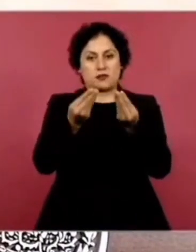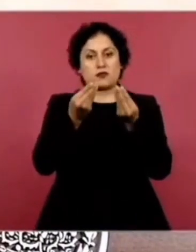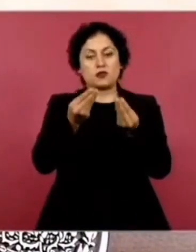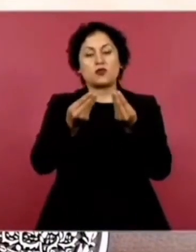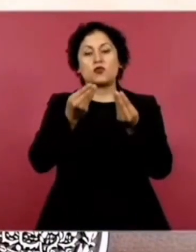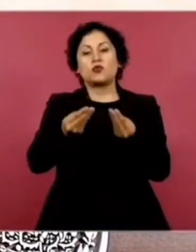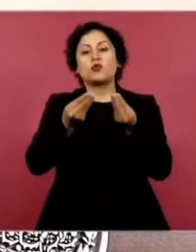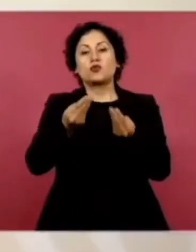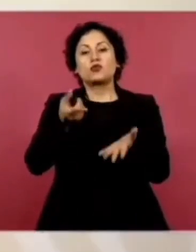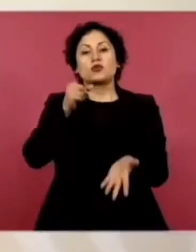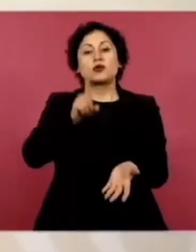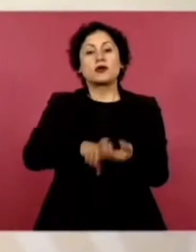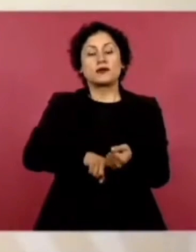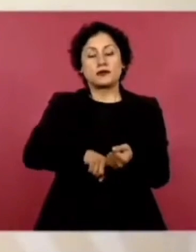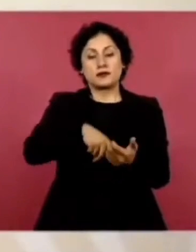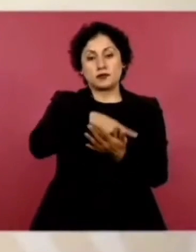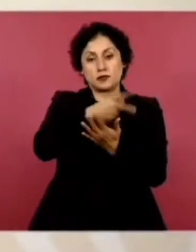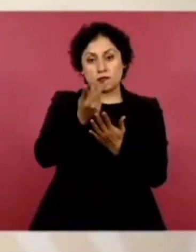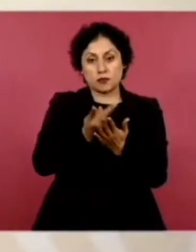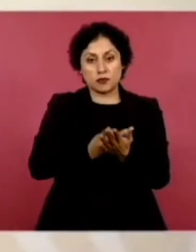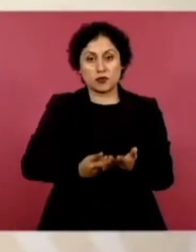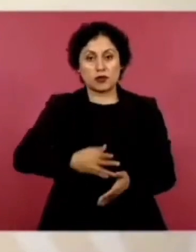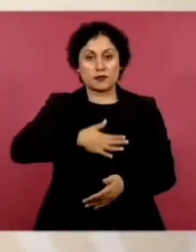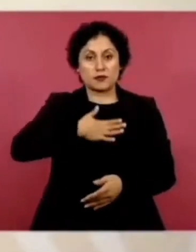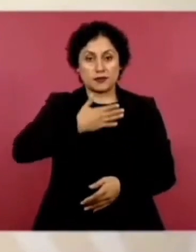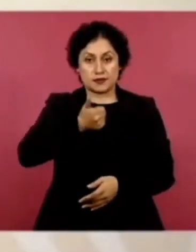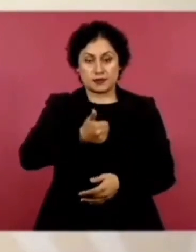bienestar.